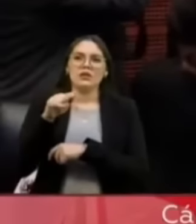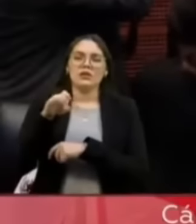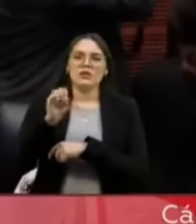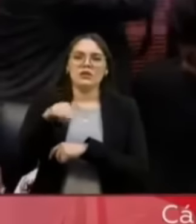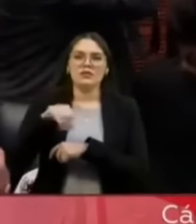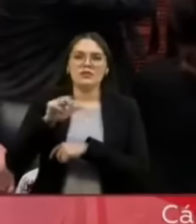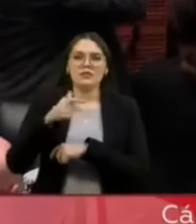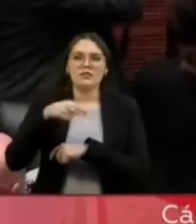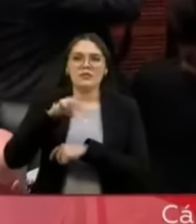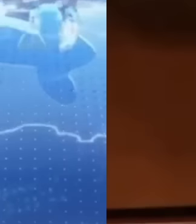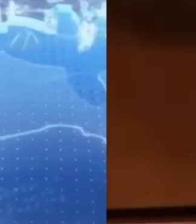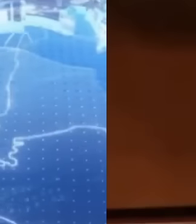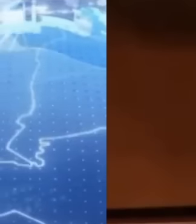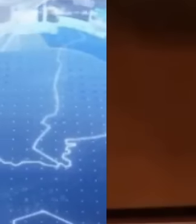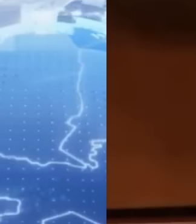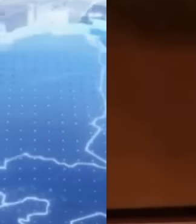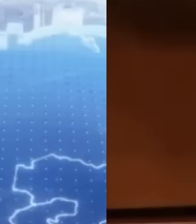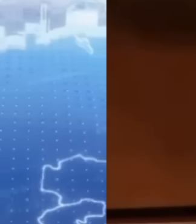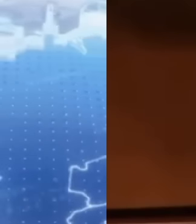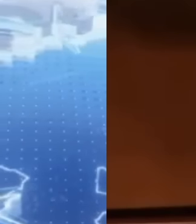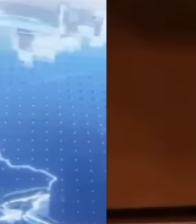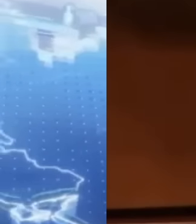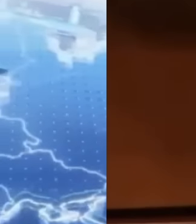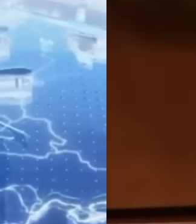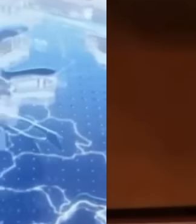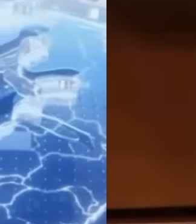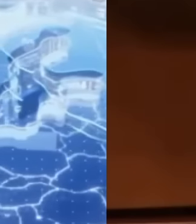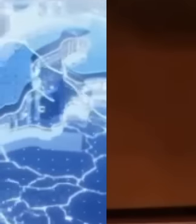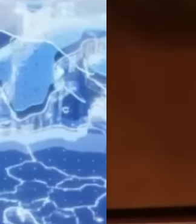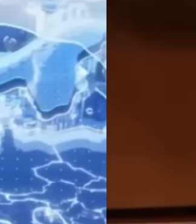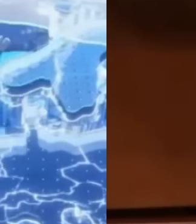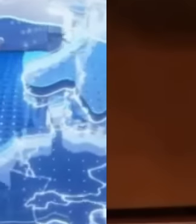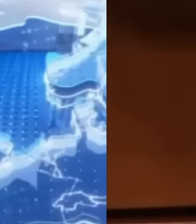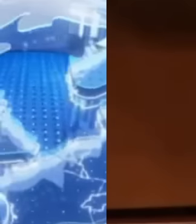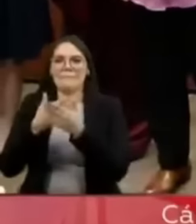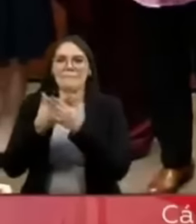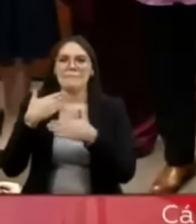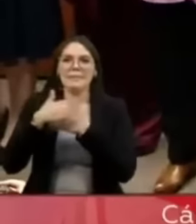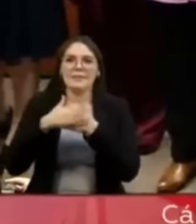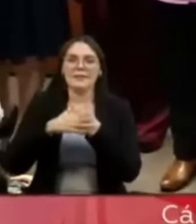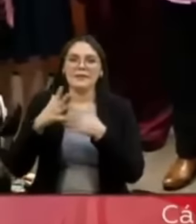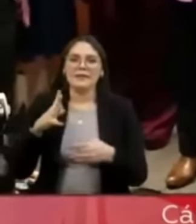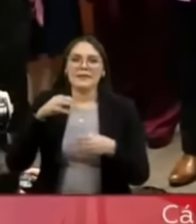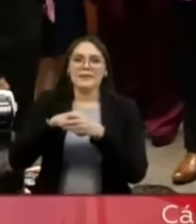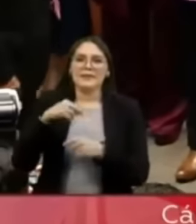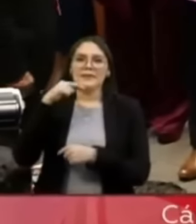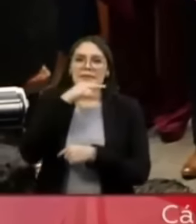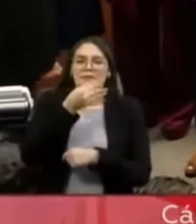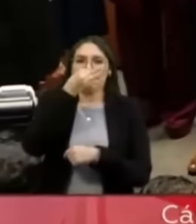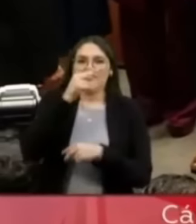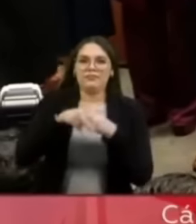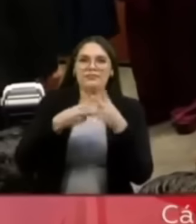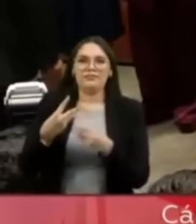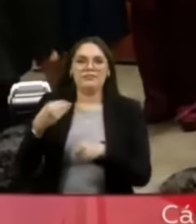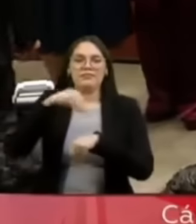esta puesta en escena el día de hoy de estos panistas, mis estimados amigas y amigos Pregoneros. Y también ya el llanto por parte de Joaquín López Dóriga,